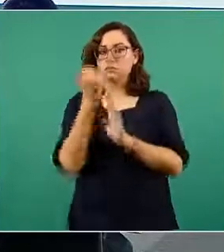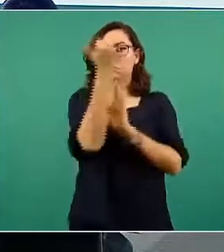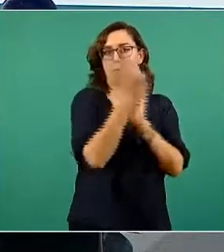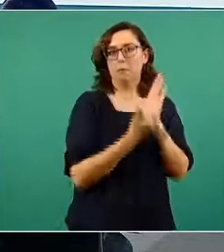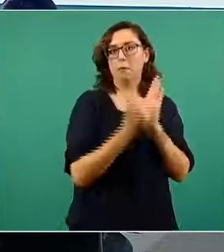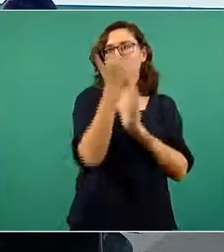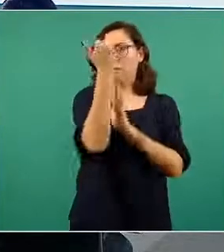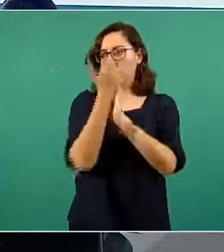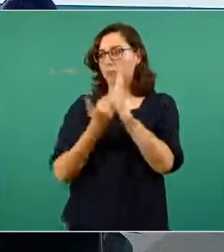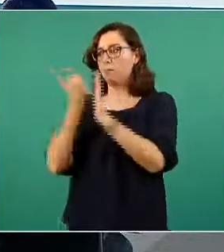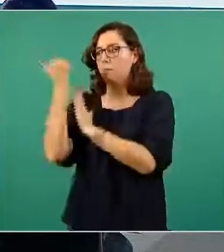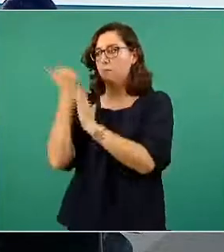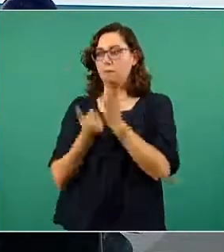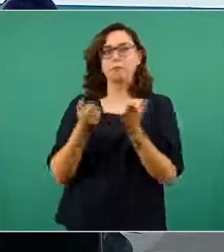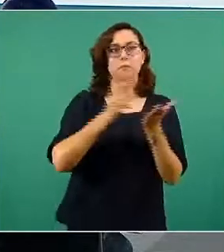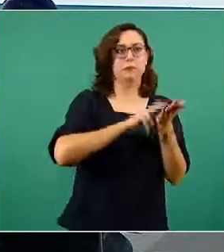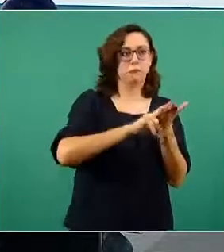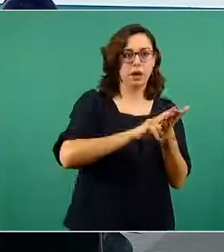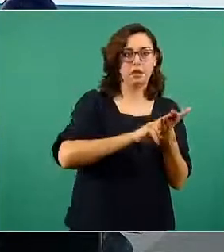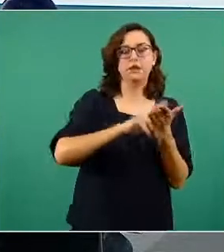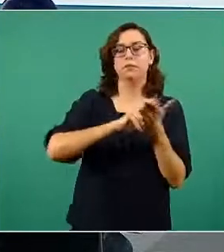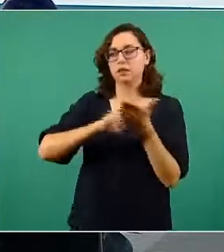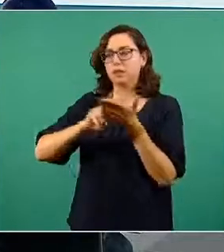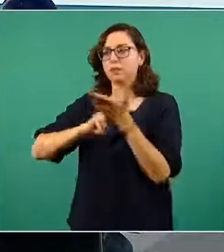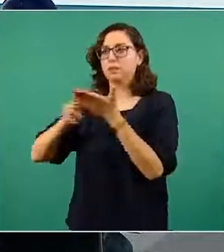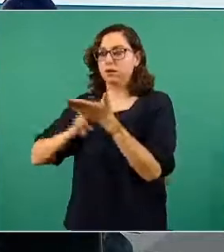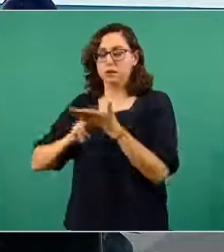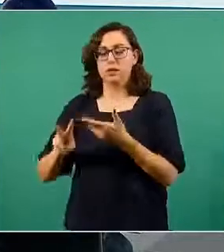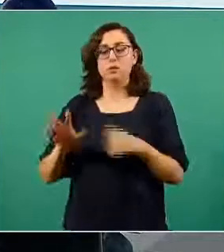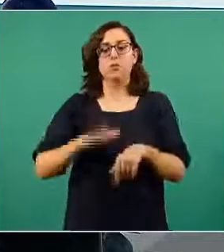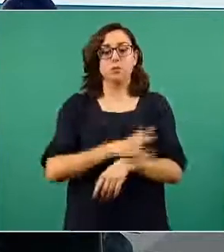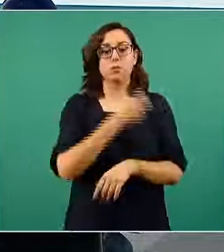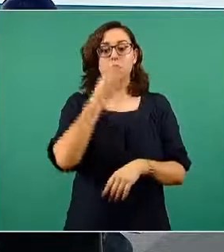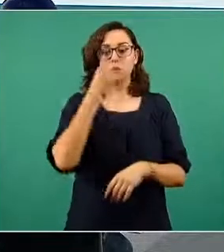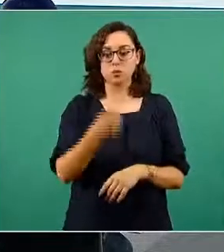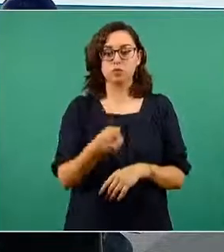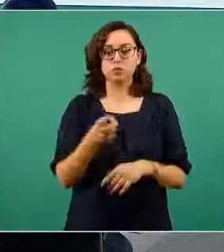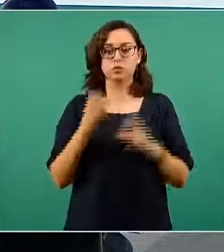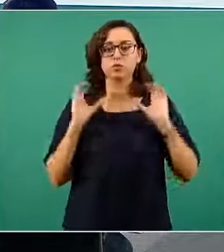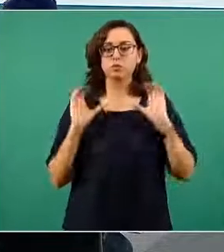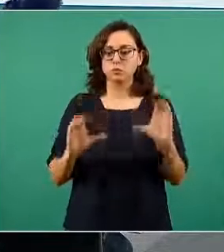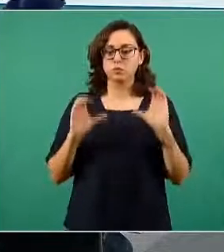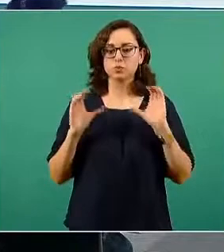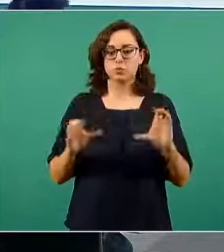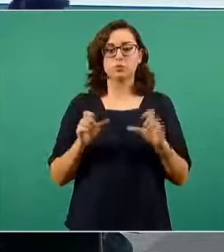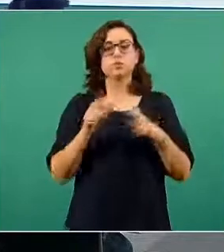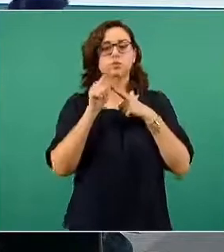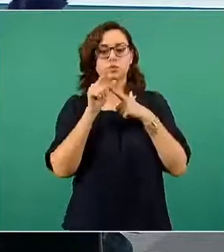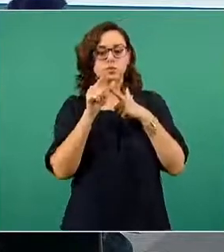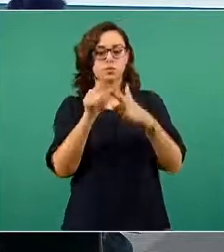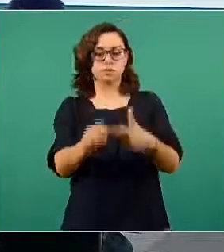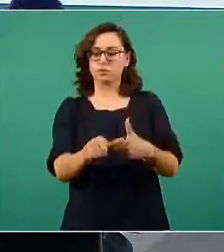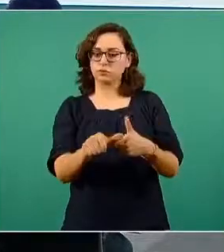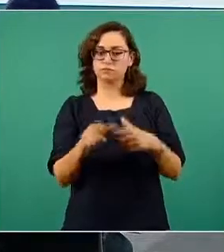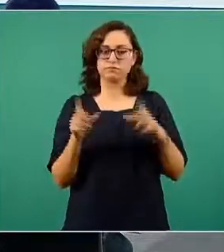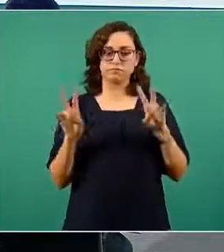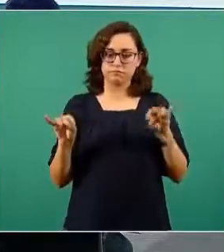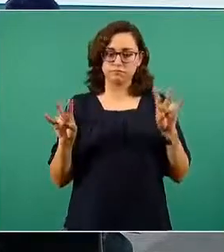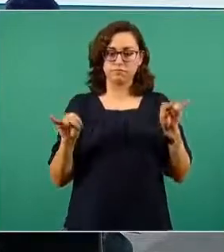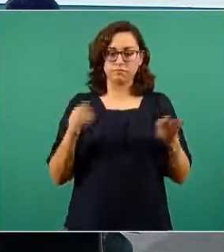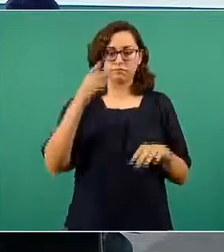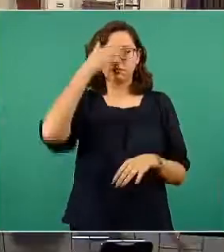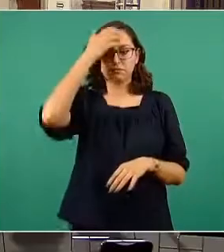decir, al semáforo en verde, y por lo mismo entonces no descuidarnos, mantener en todo caso siempre las